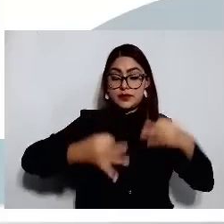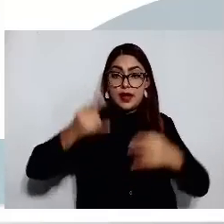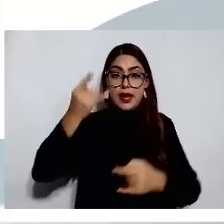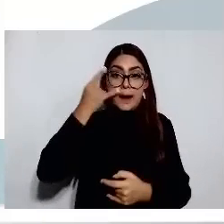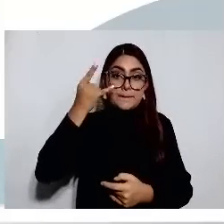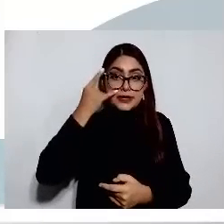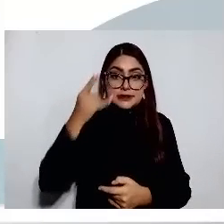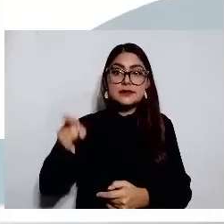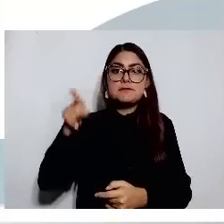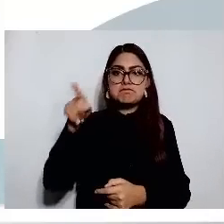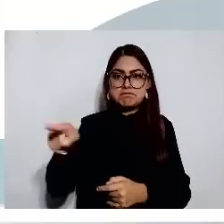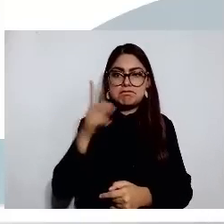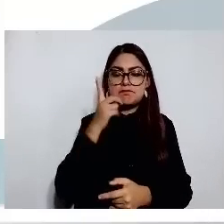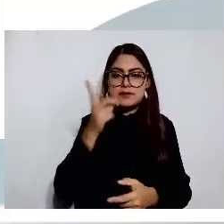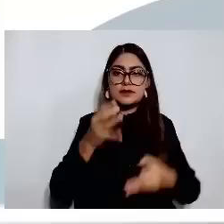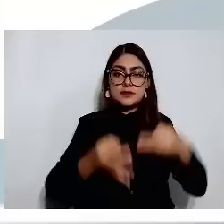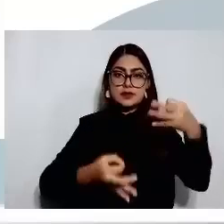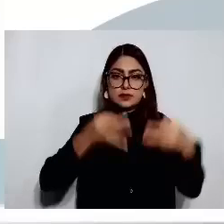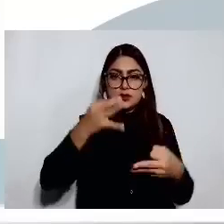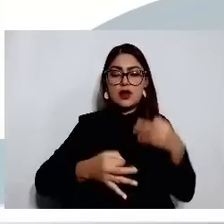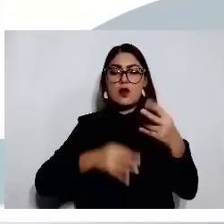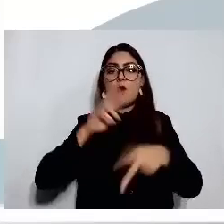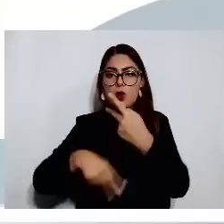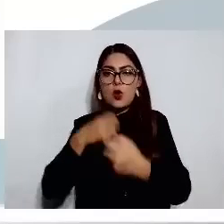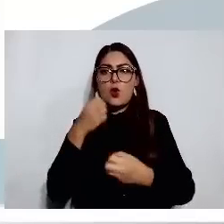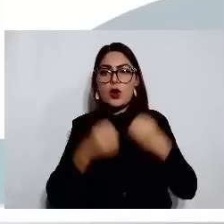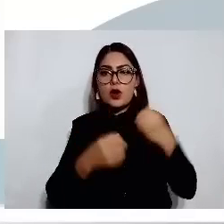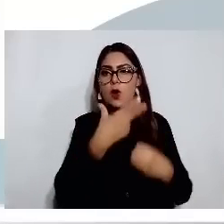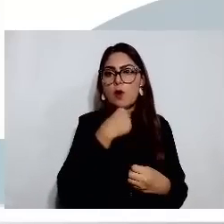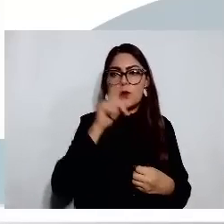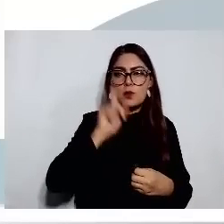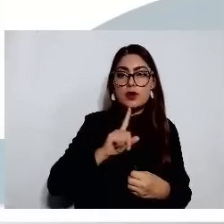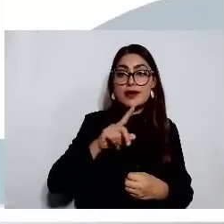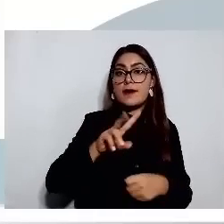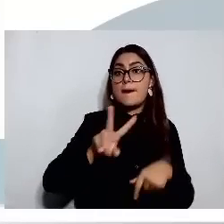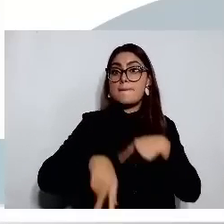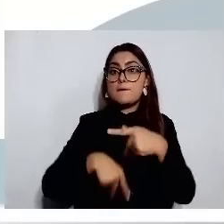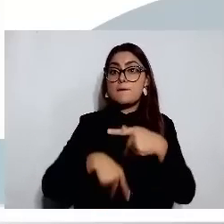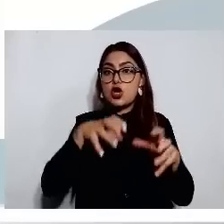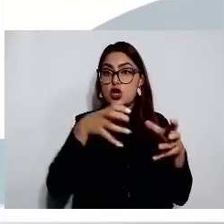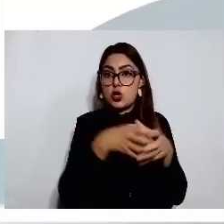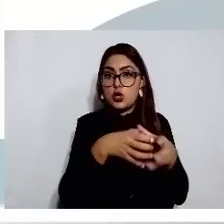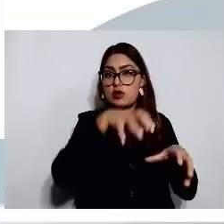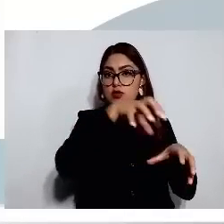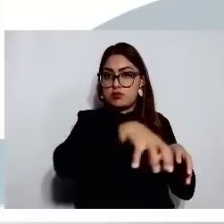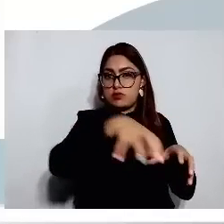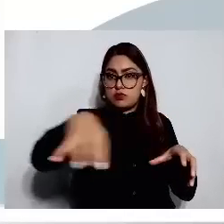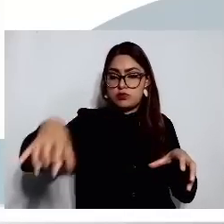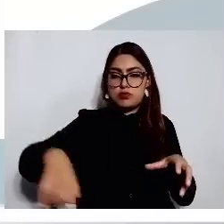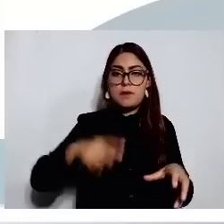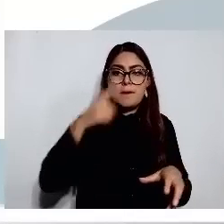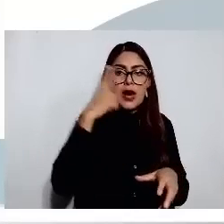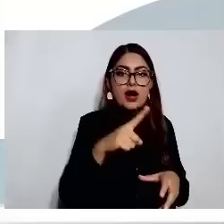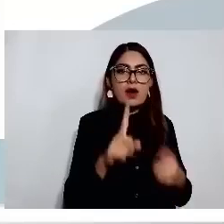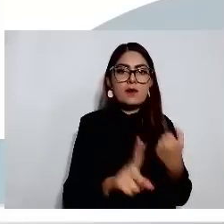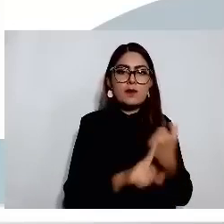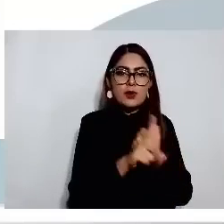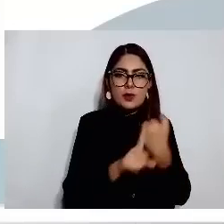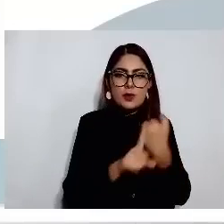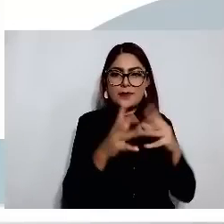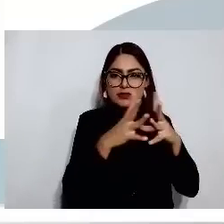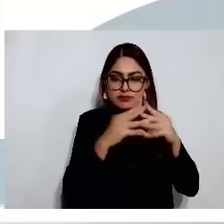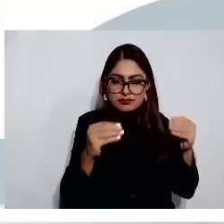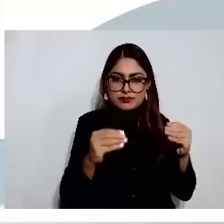las juezas y los jueces directamente a la comunidad a resolver cierto tipo de casos como órdenes de protección, violencia familiar